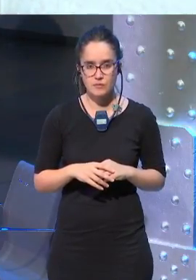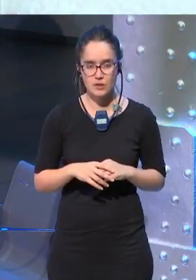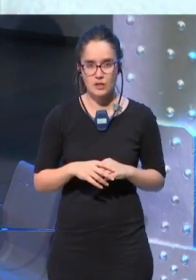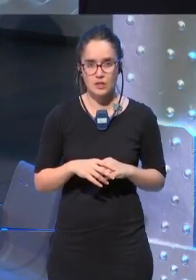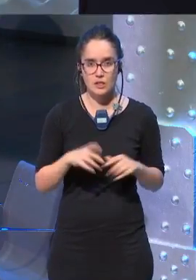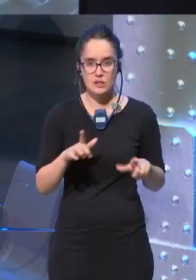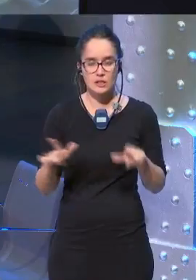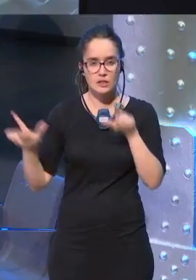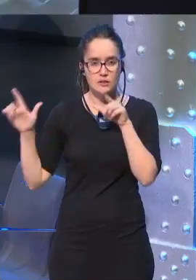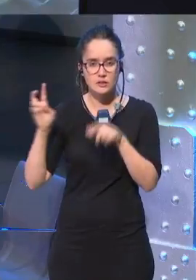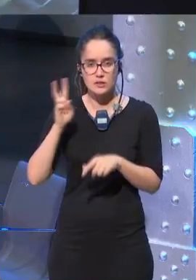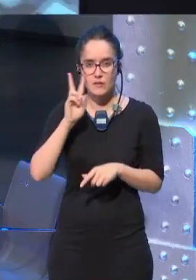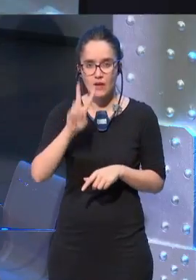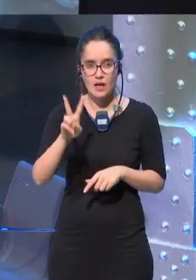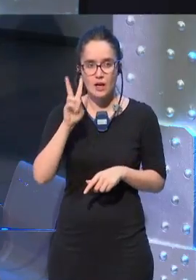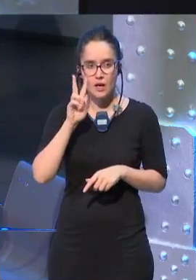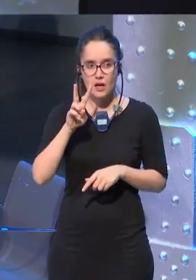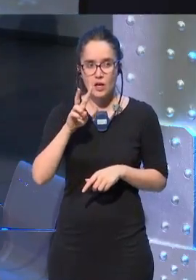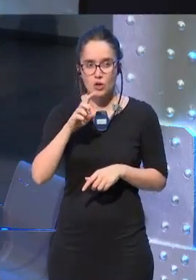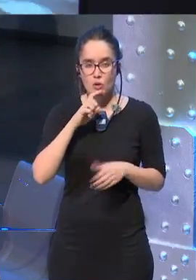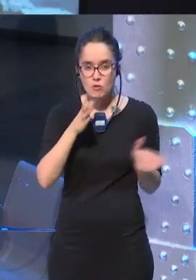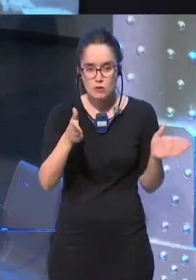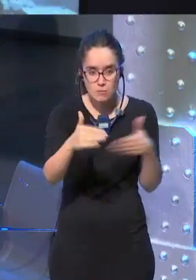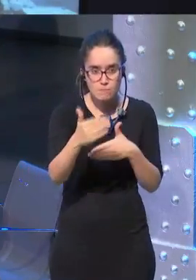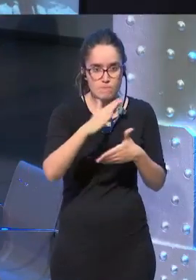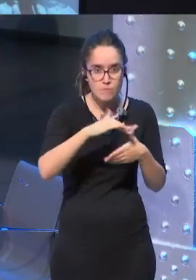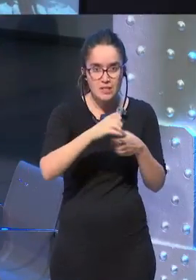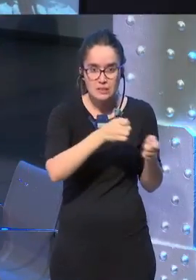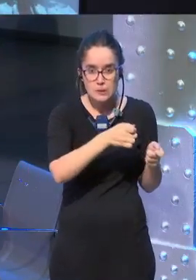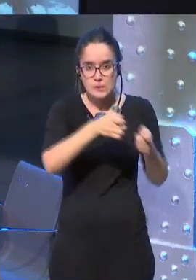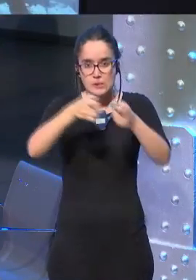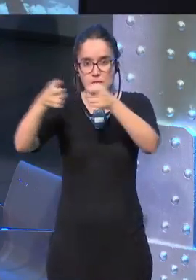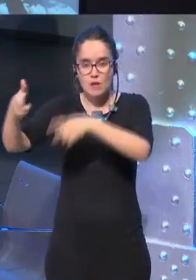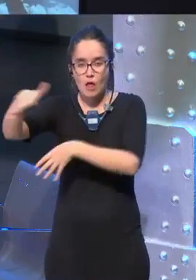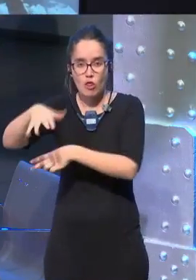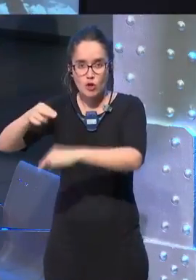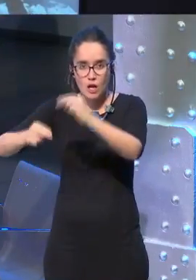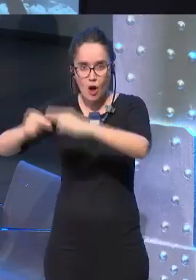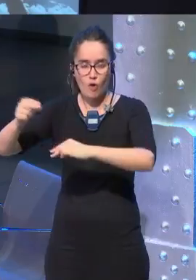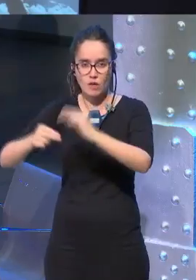Aquí ven cómo se empaqueta, se lleva a la zona de la obra.